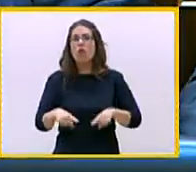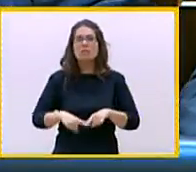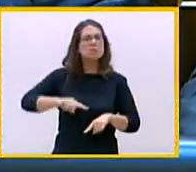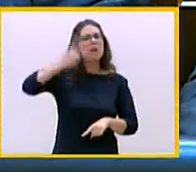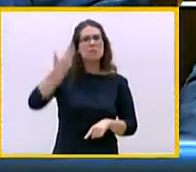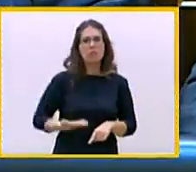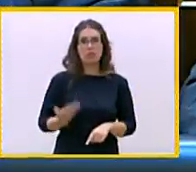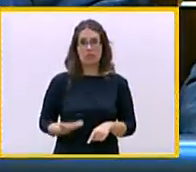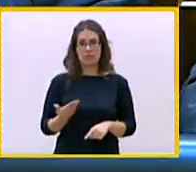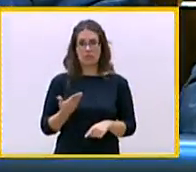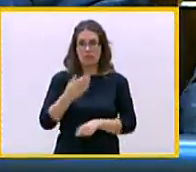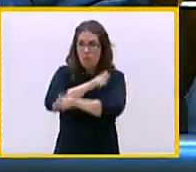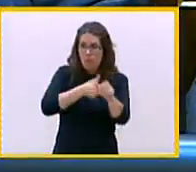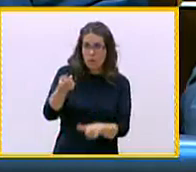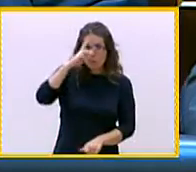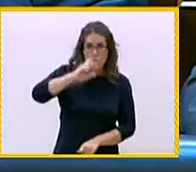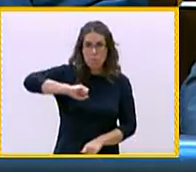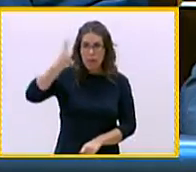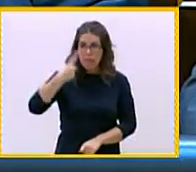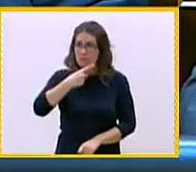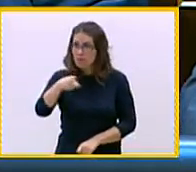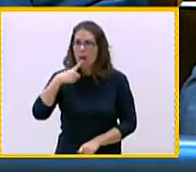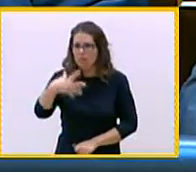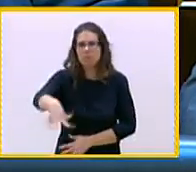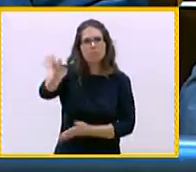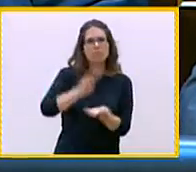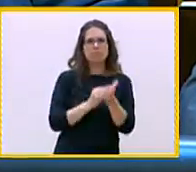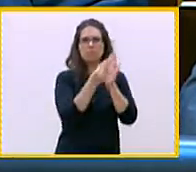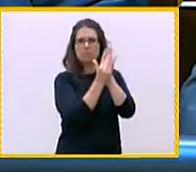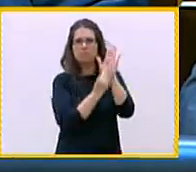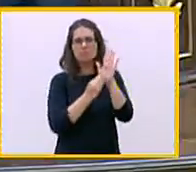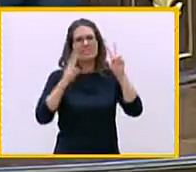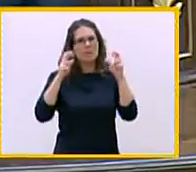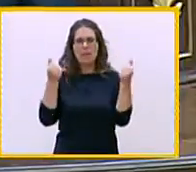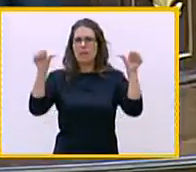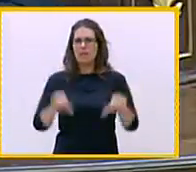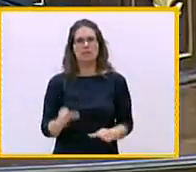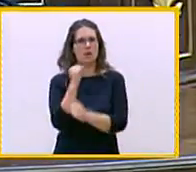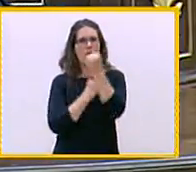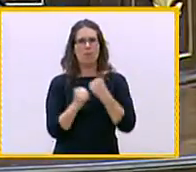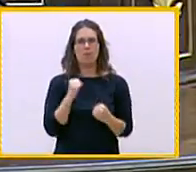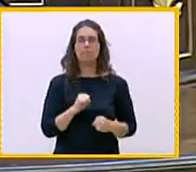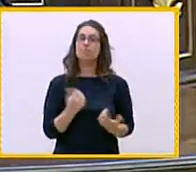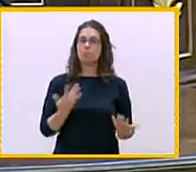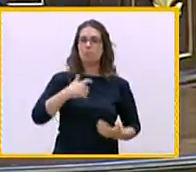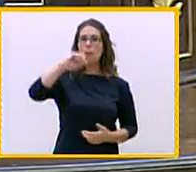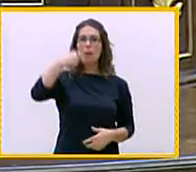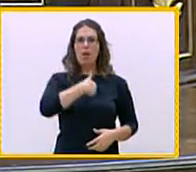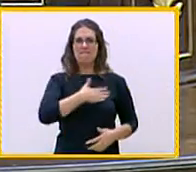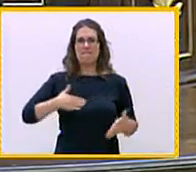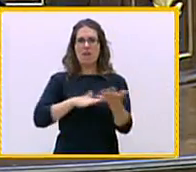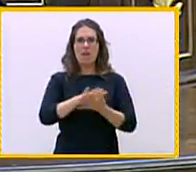va a centrar en la crisis económica. Me referiré así, en primer lugar, al diagnóstico sobre el estado actual de la economía